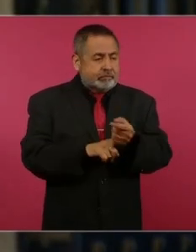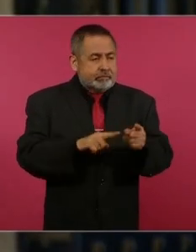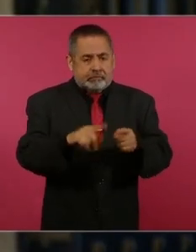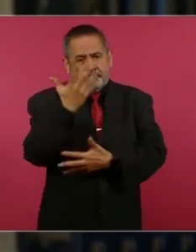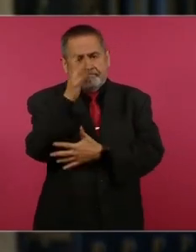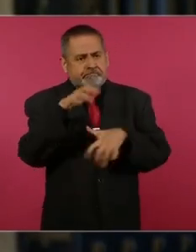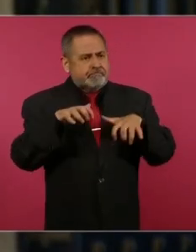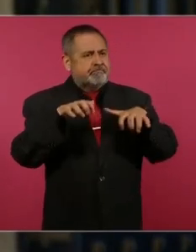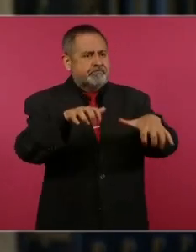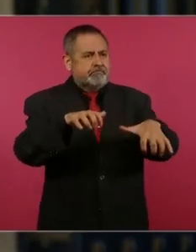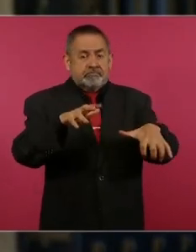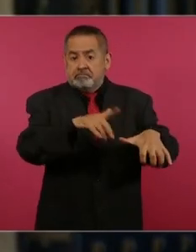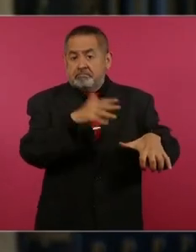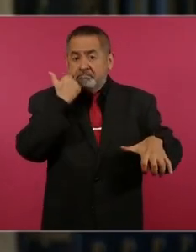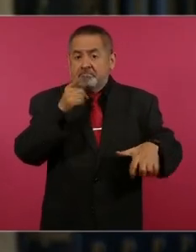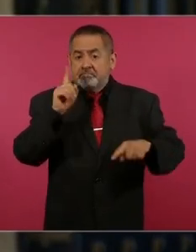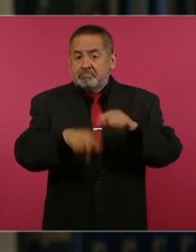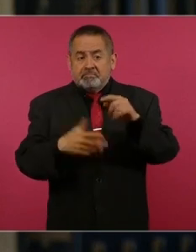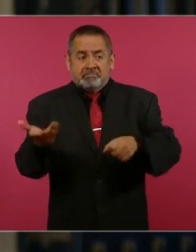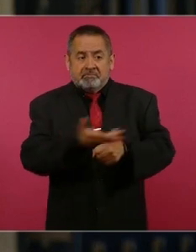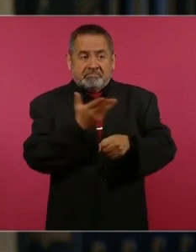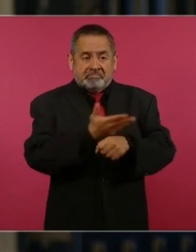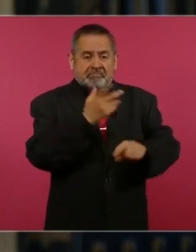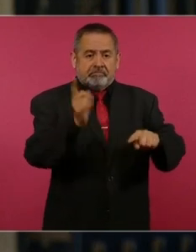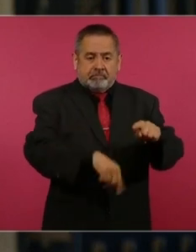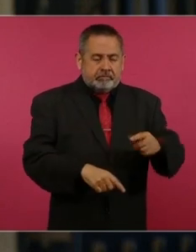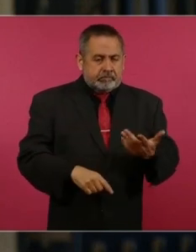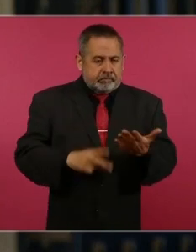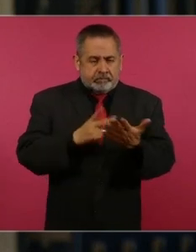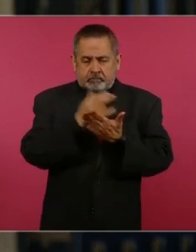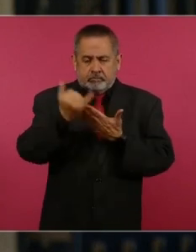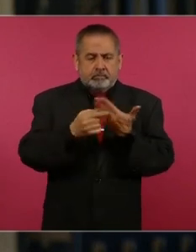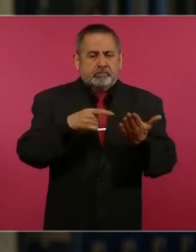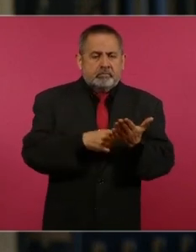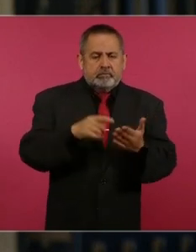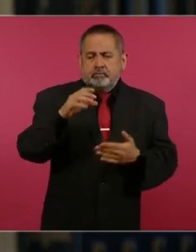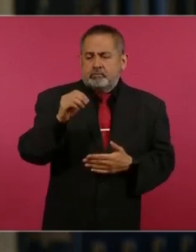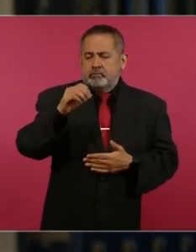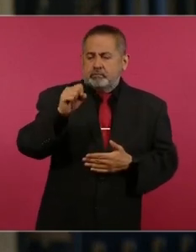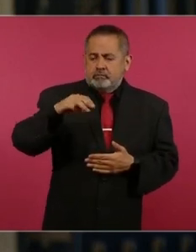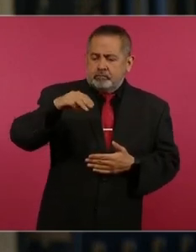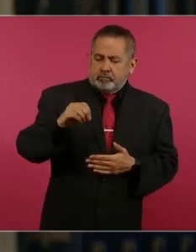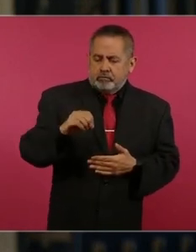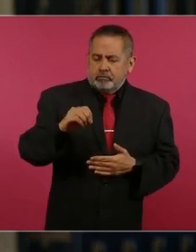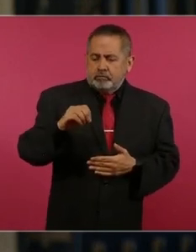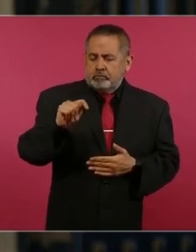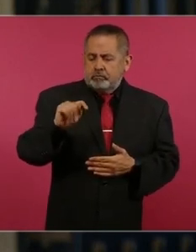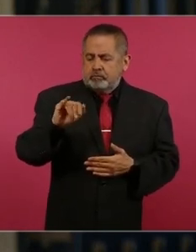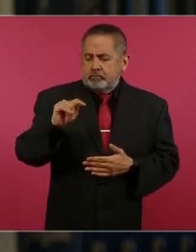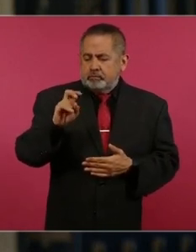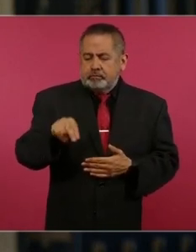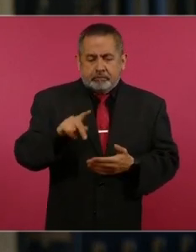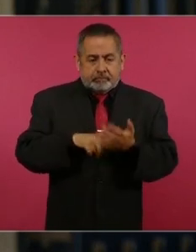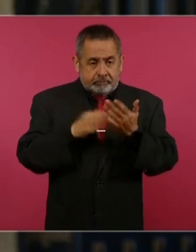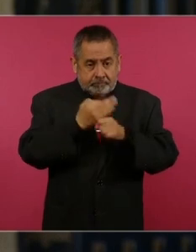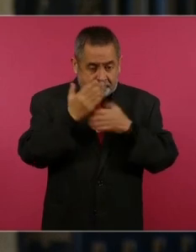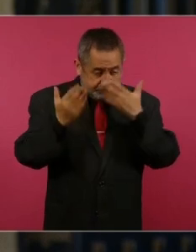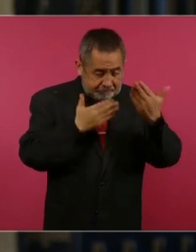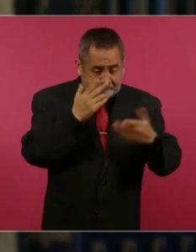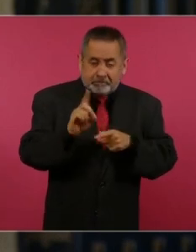quedan al área metropolitana de Guadalajara. El proyecto se llama Cosmopol Huentitán y se encuentra en revisión